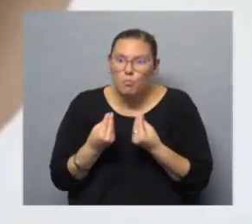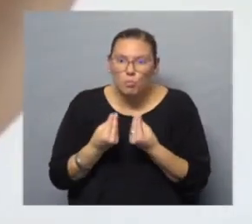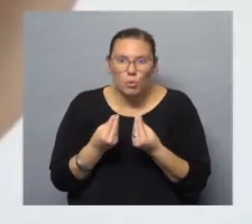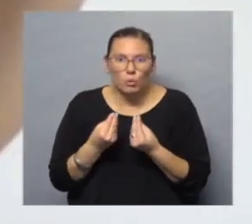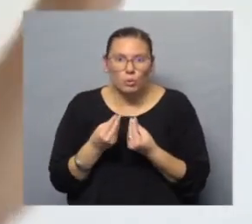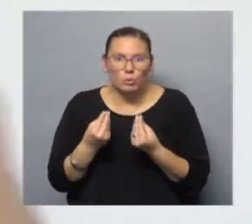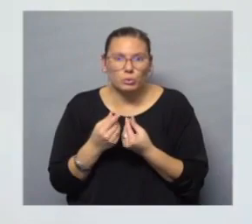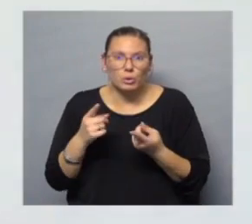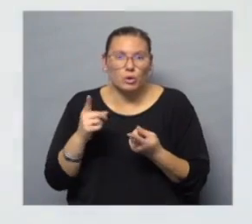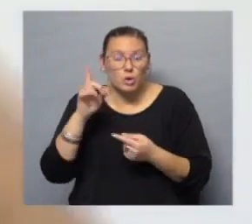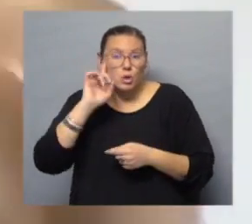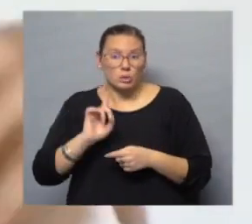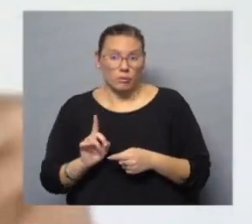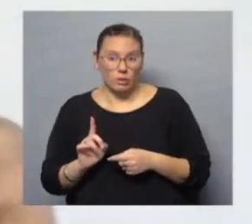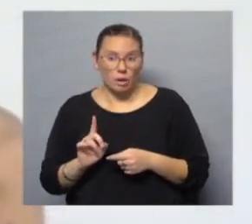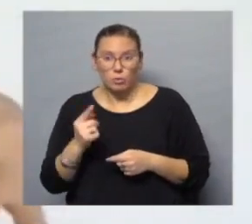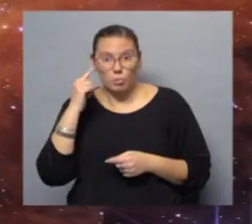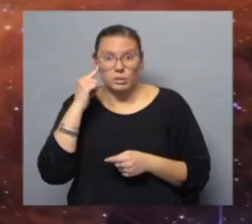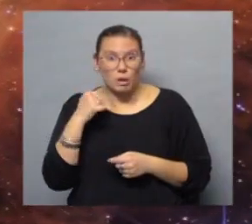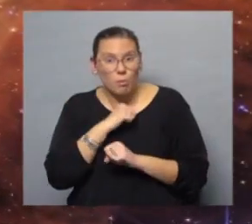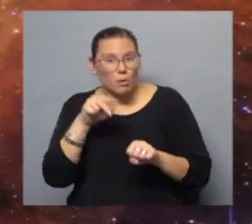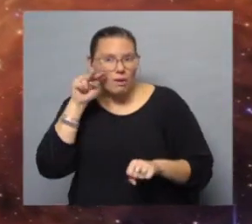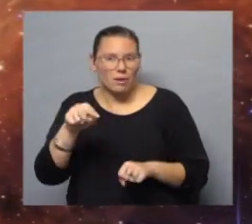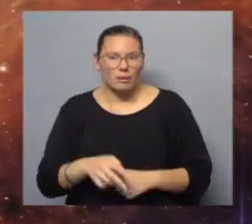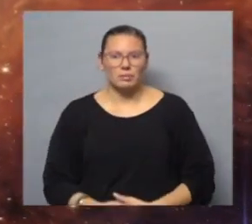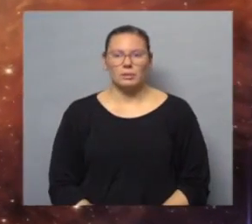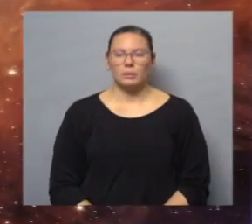tan temprano, no pensábamos que íbamos a verlo.